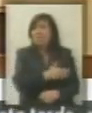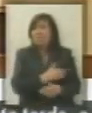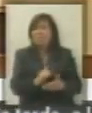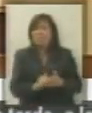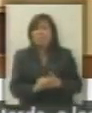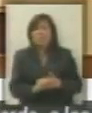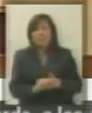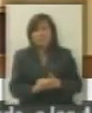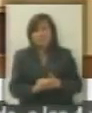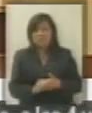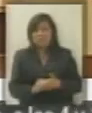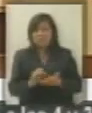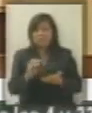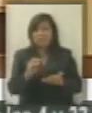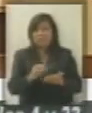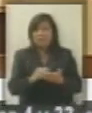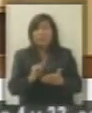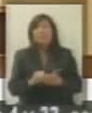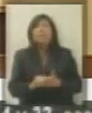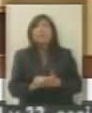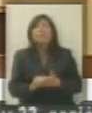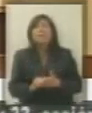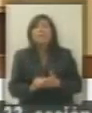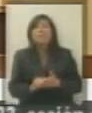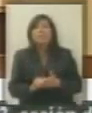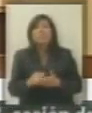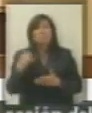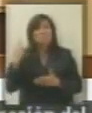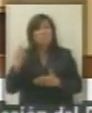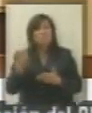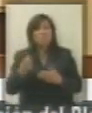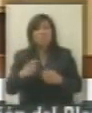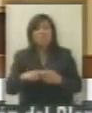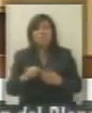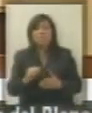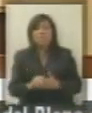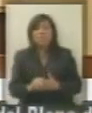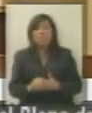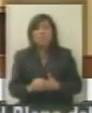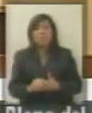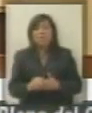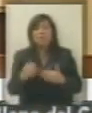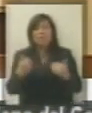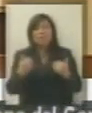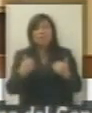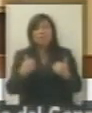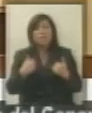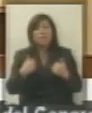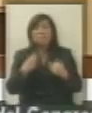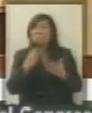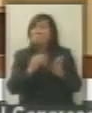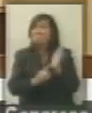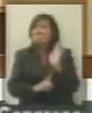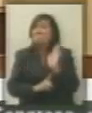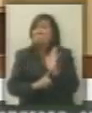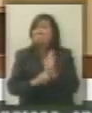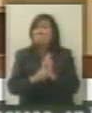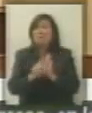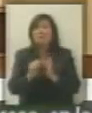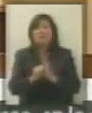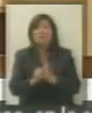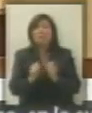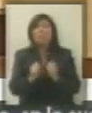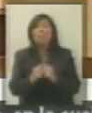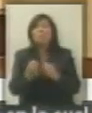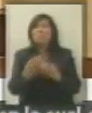inversiones. Además, los resultados de la política de inclusión social han sido sumamente exitosos y, aun cuando